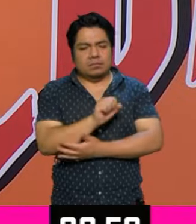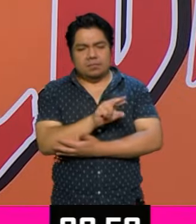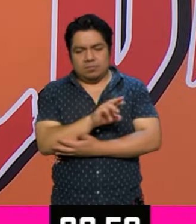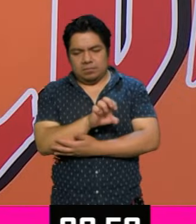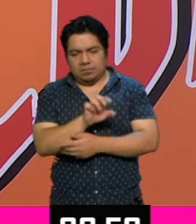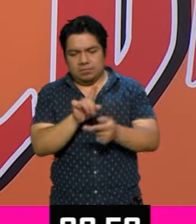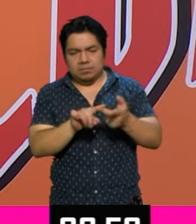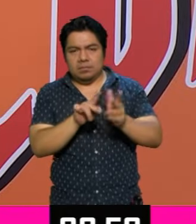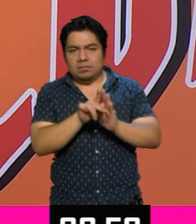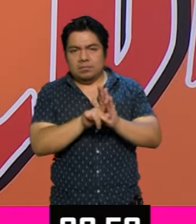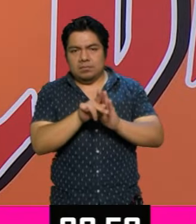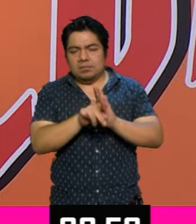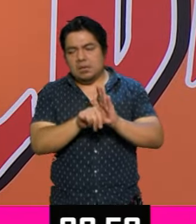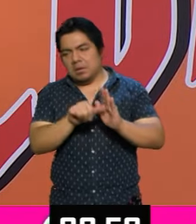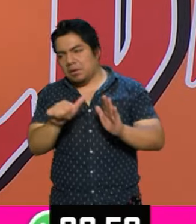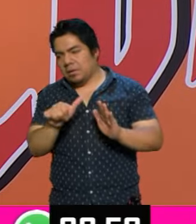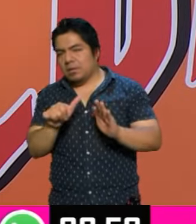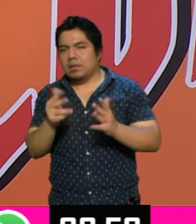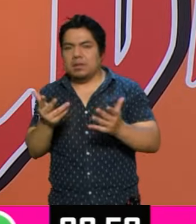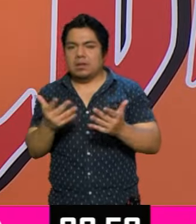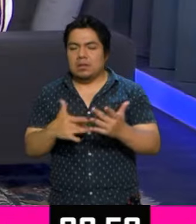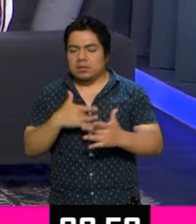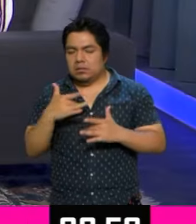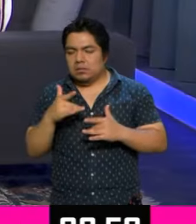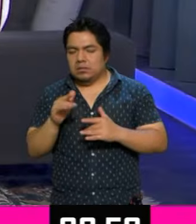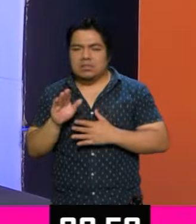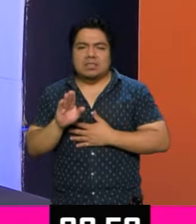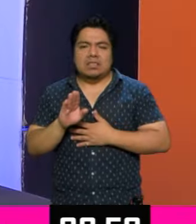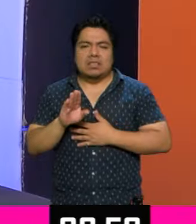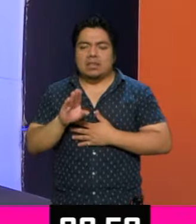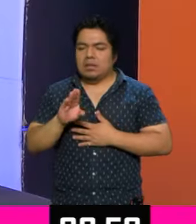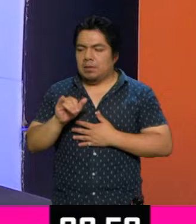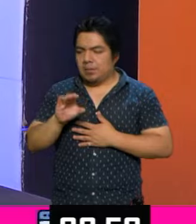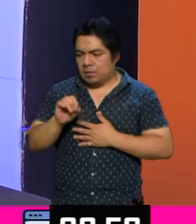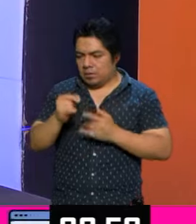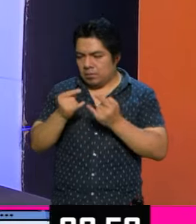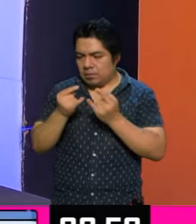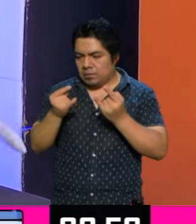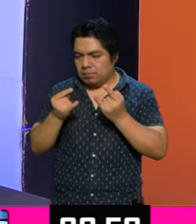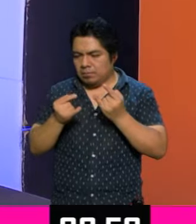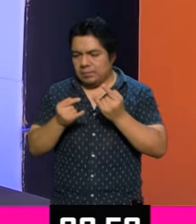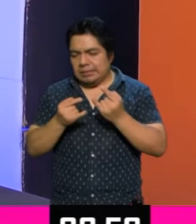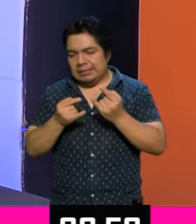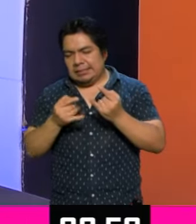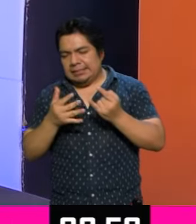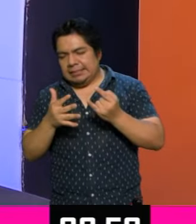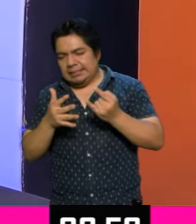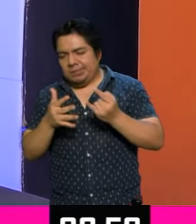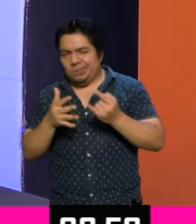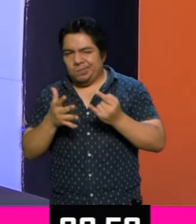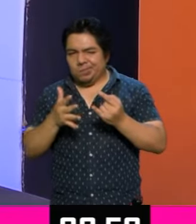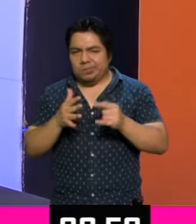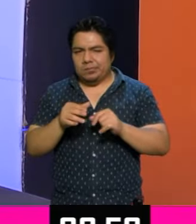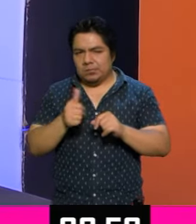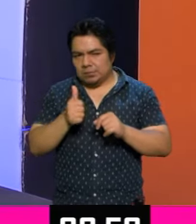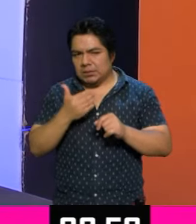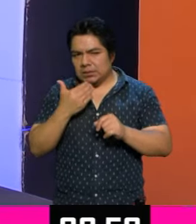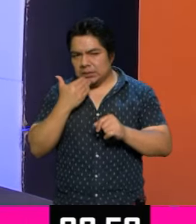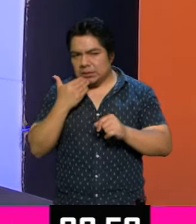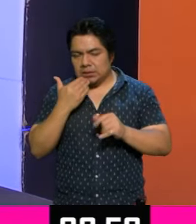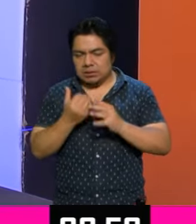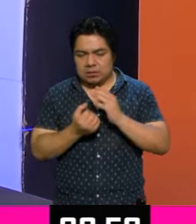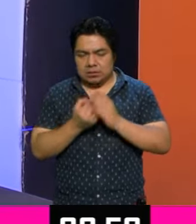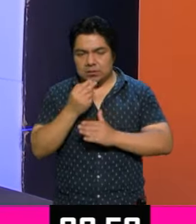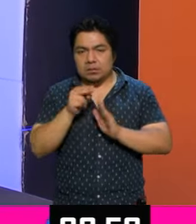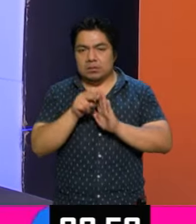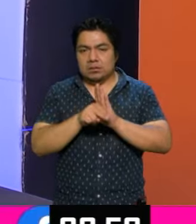autobiográficas, ¿qué otra te ha dejado así un sabor muy grato? Híjole, no tan grato, digamos, pero una muy buena y muy nueva que llegó a